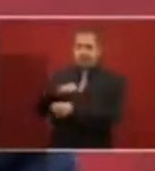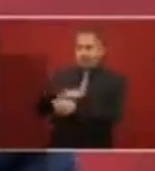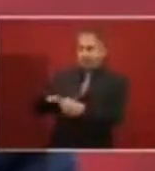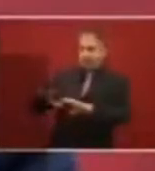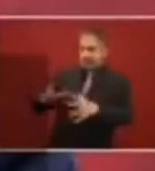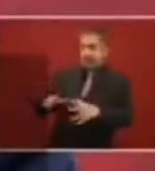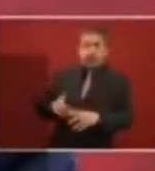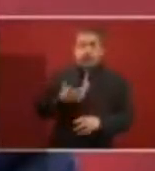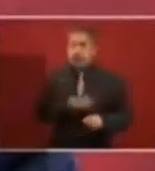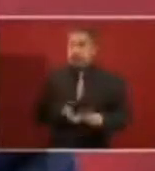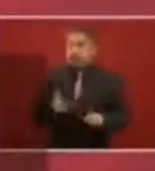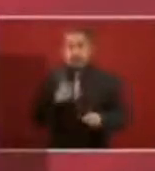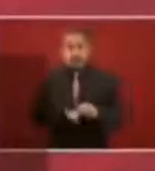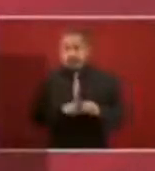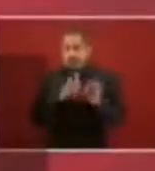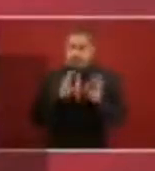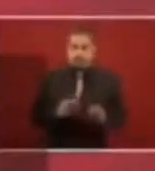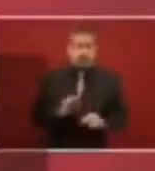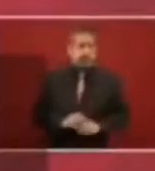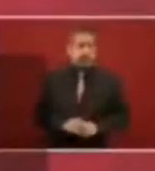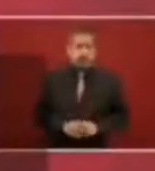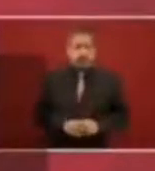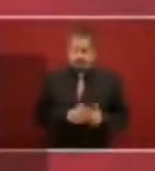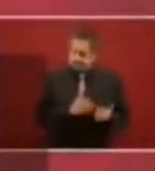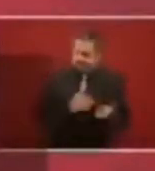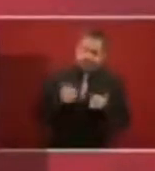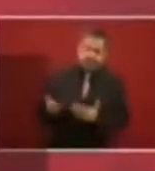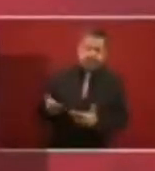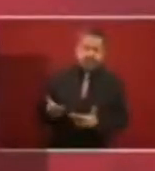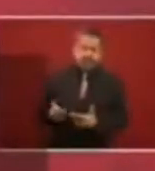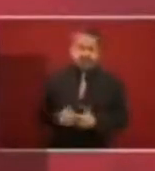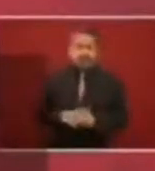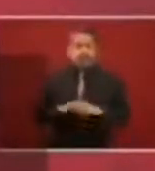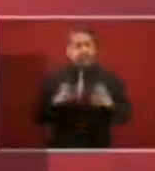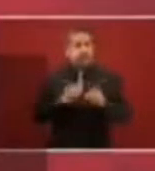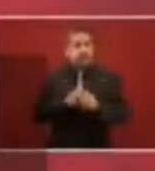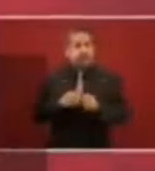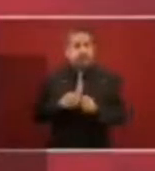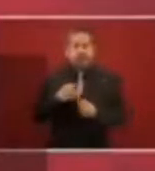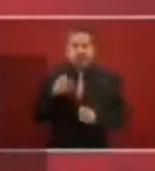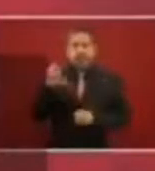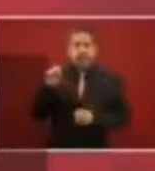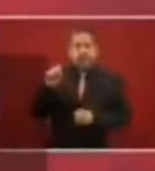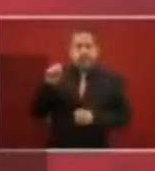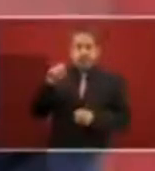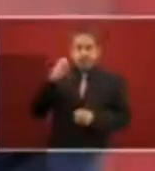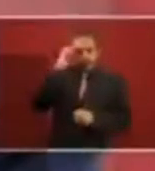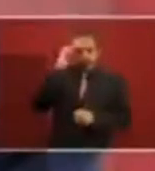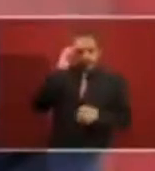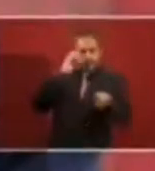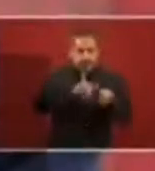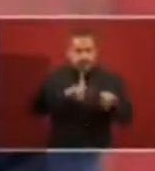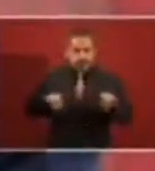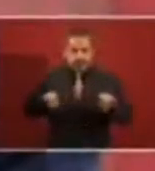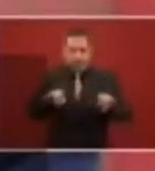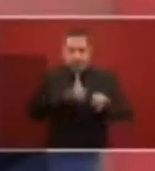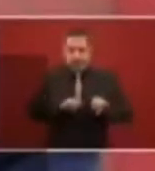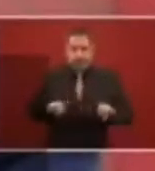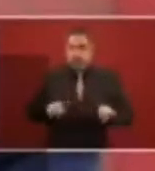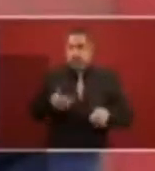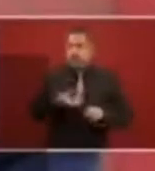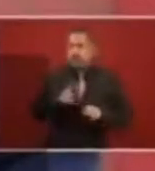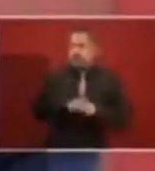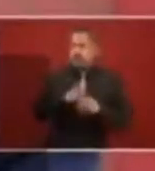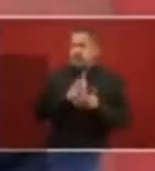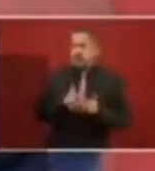un hospital de 60 camps es un hospital grande